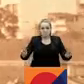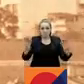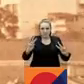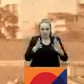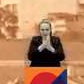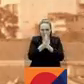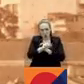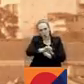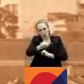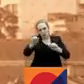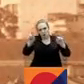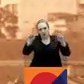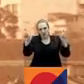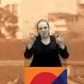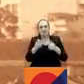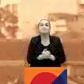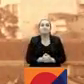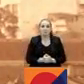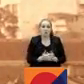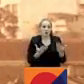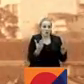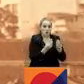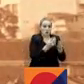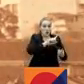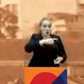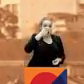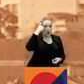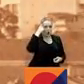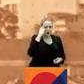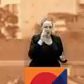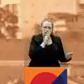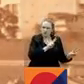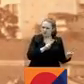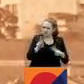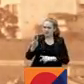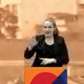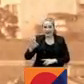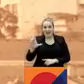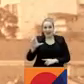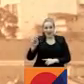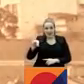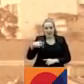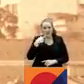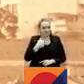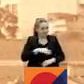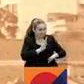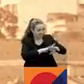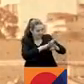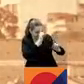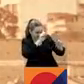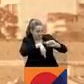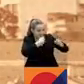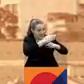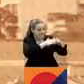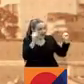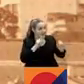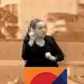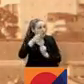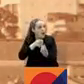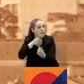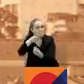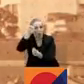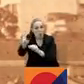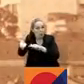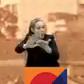nacional rechazó las amenazas del ELN, que anunció represalias tras la muerte de alias Fabián. El ministro de Defensa manifestó que si